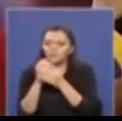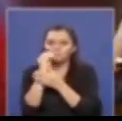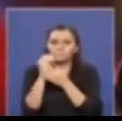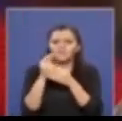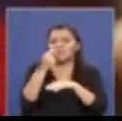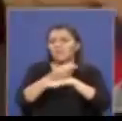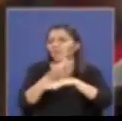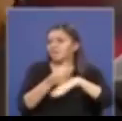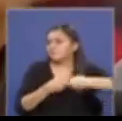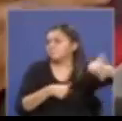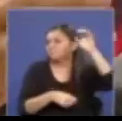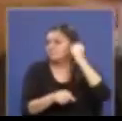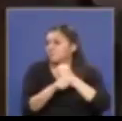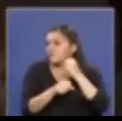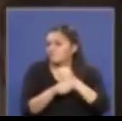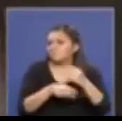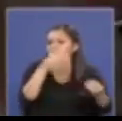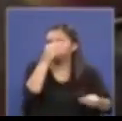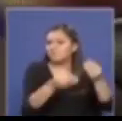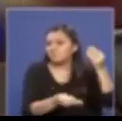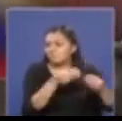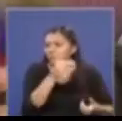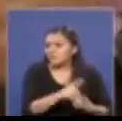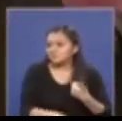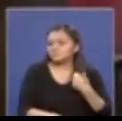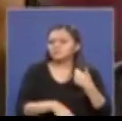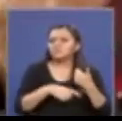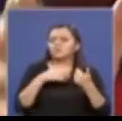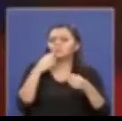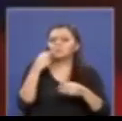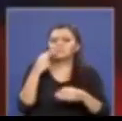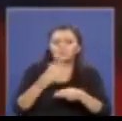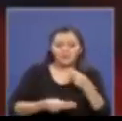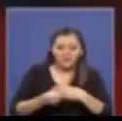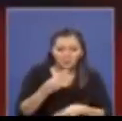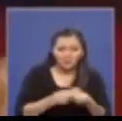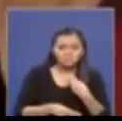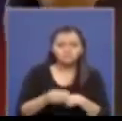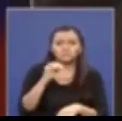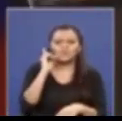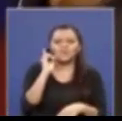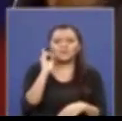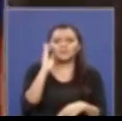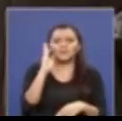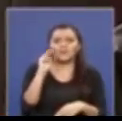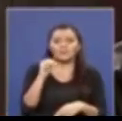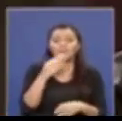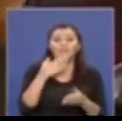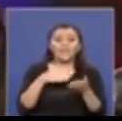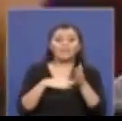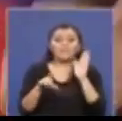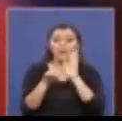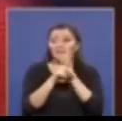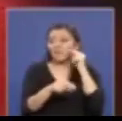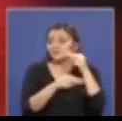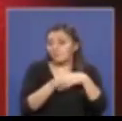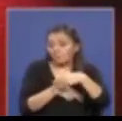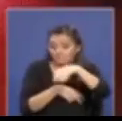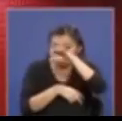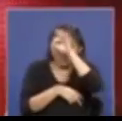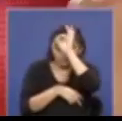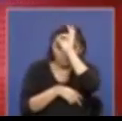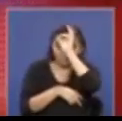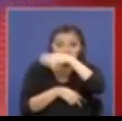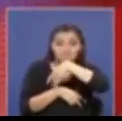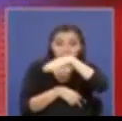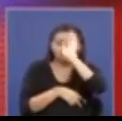a seguir decidiendo inversiones, acciones, negocios de IBM, y si hay una ley de herencia ni se va a enterar.